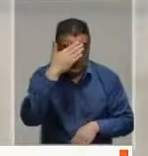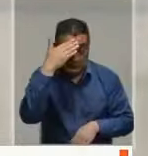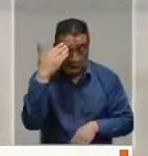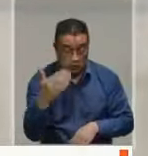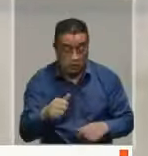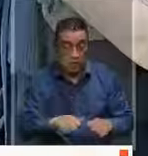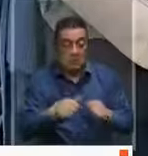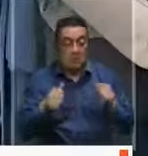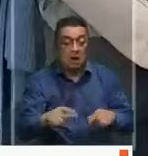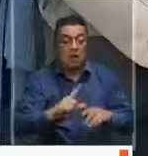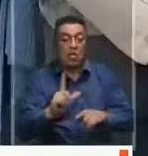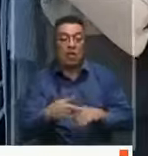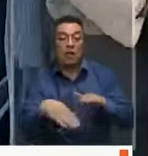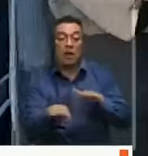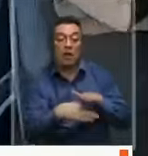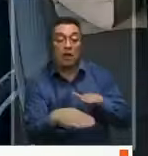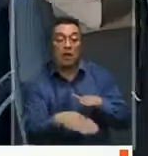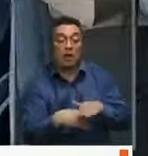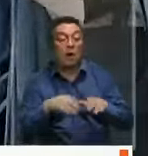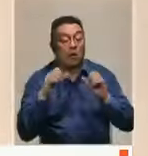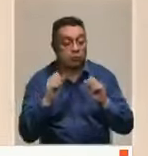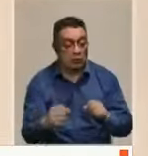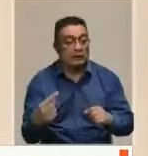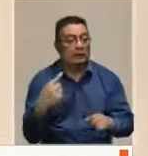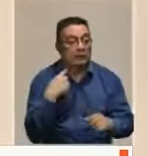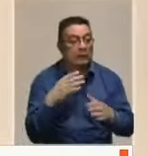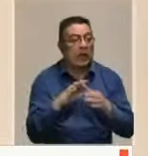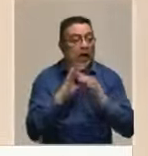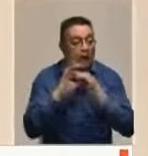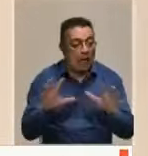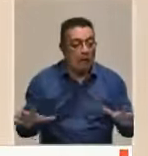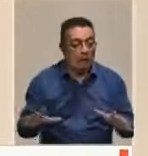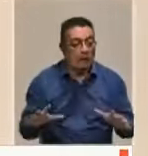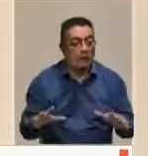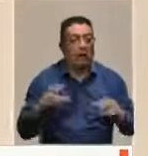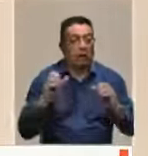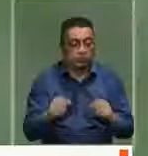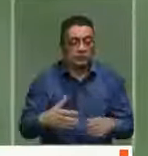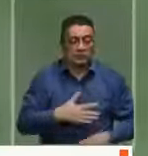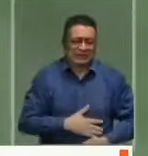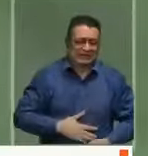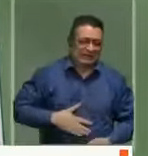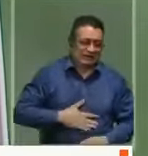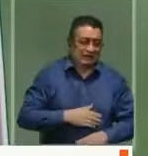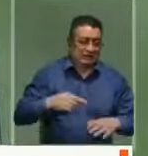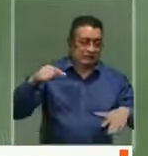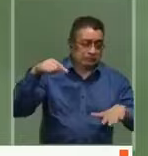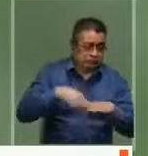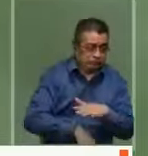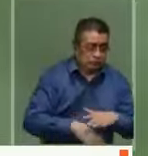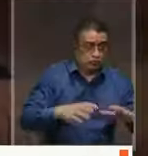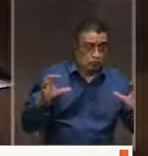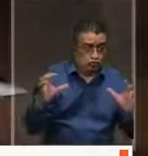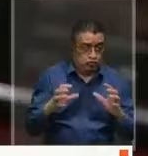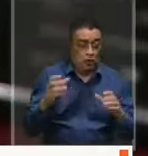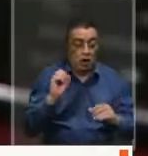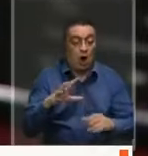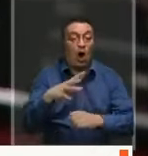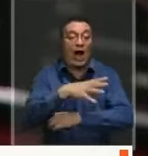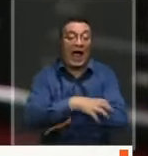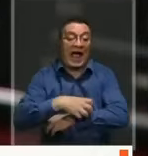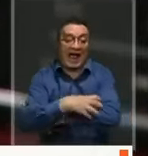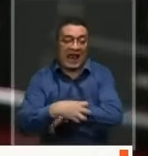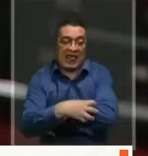a la demora en el transporte, podría traernos graves consecuencias, como una gastroenteritis o una reacción alérgica. Tiene